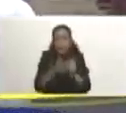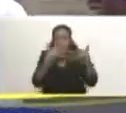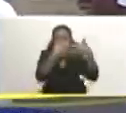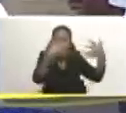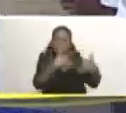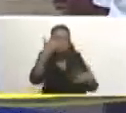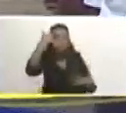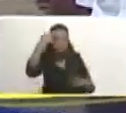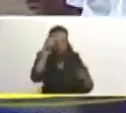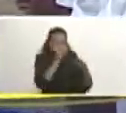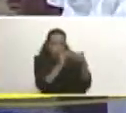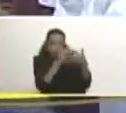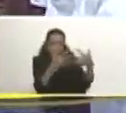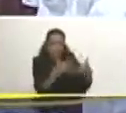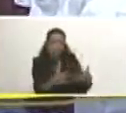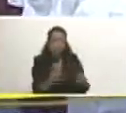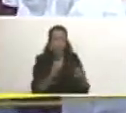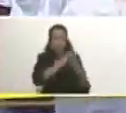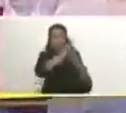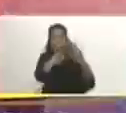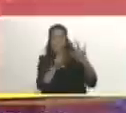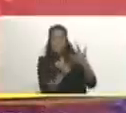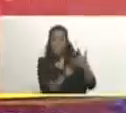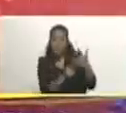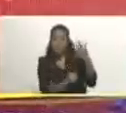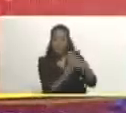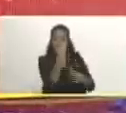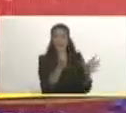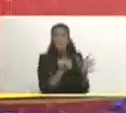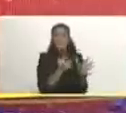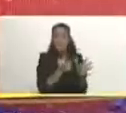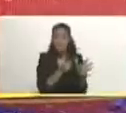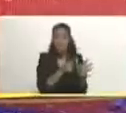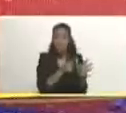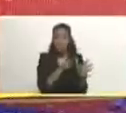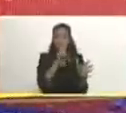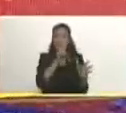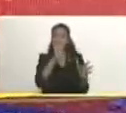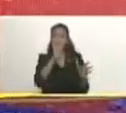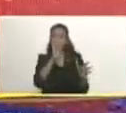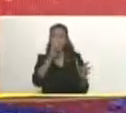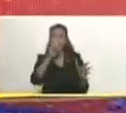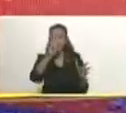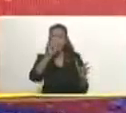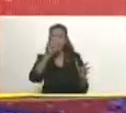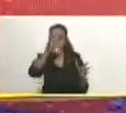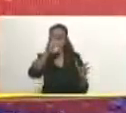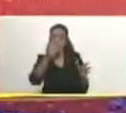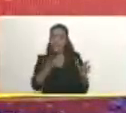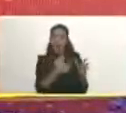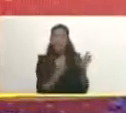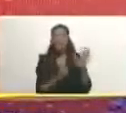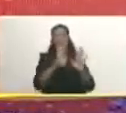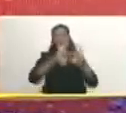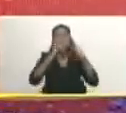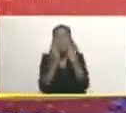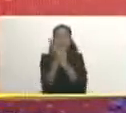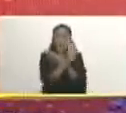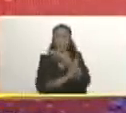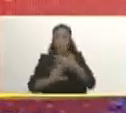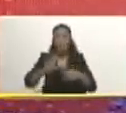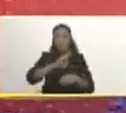planeamiento que estará conformada por los siguientes vértices. El primer vértice, protección y bienestar de la gran familia de la Guardia